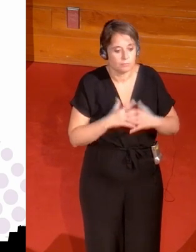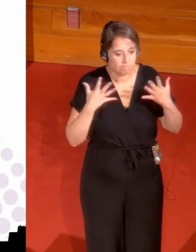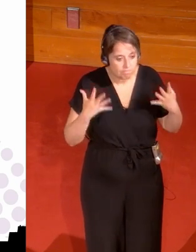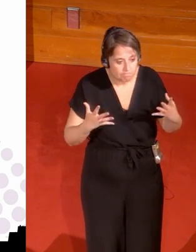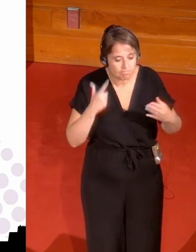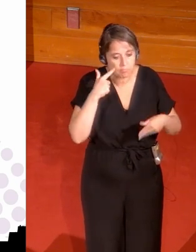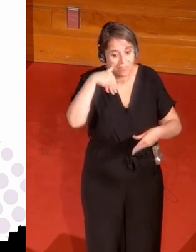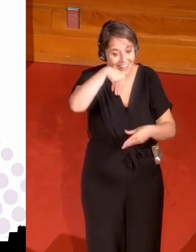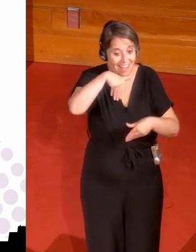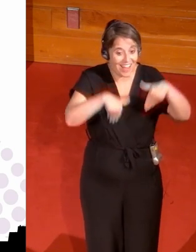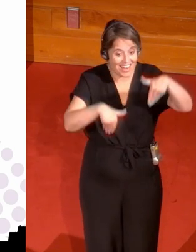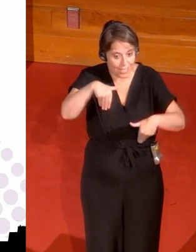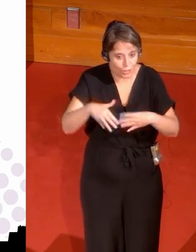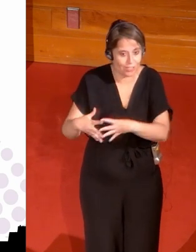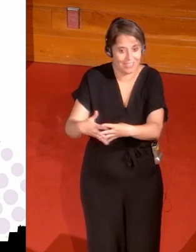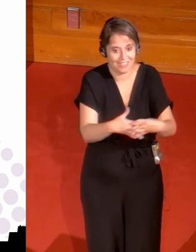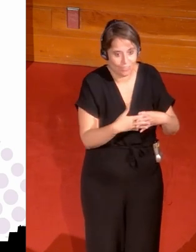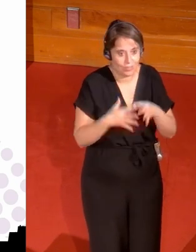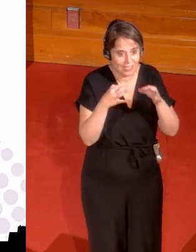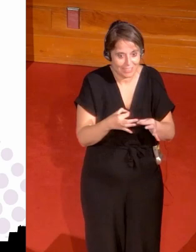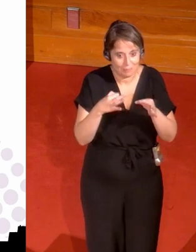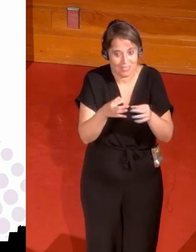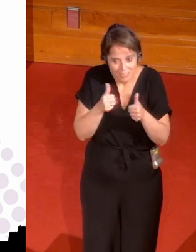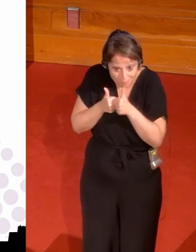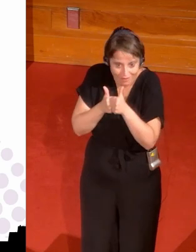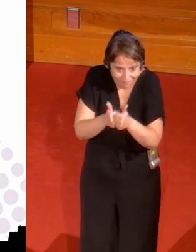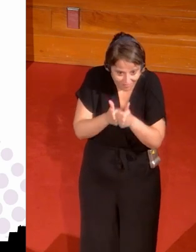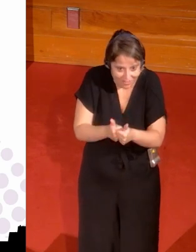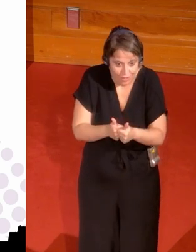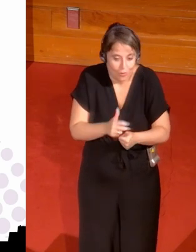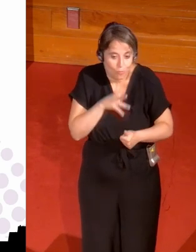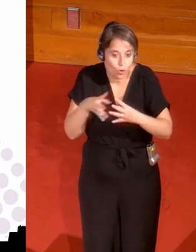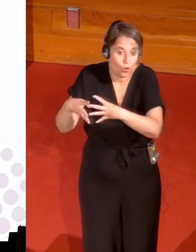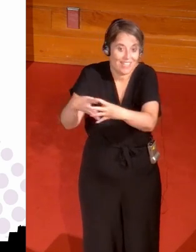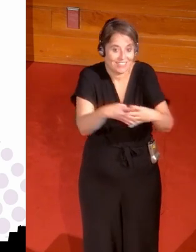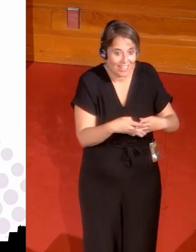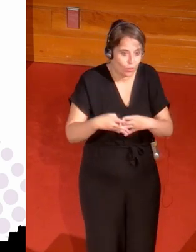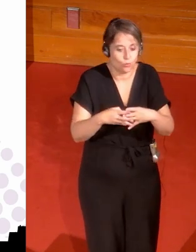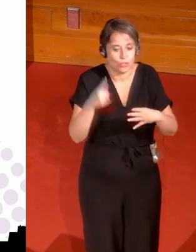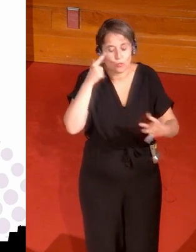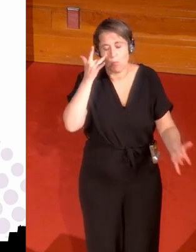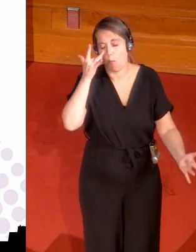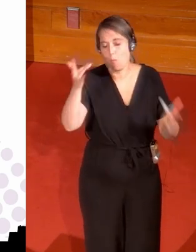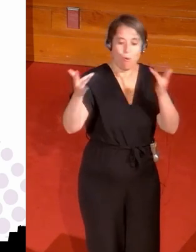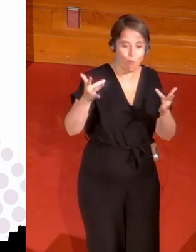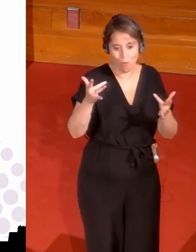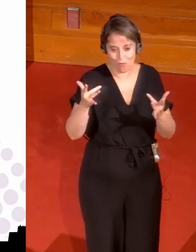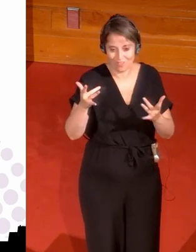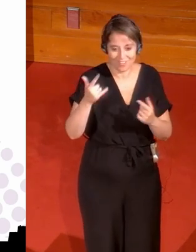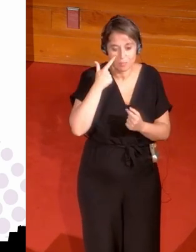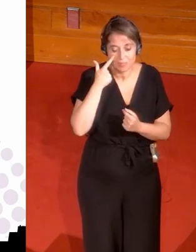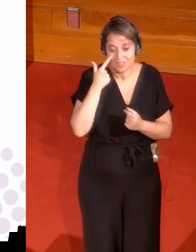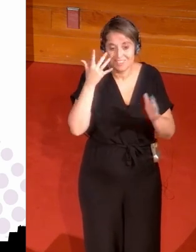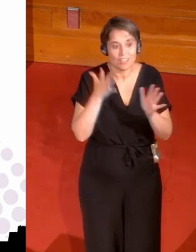est las elecciones en Estados Unidos la seguimos siempre porque algo que hacen que bordan los estadounidenses es el espectáculo todo